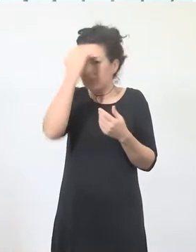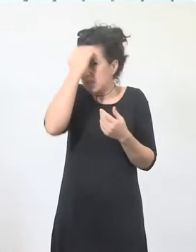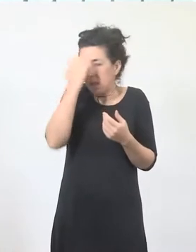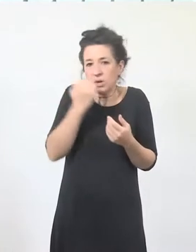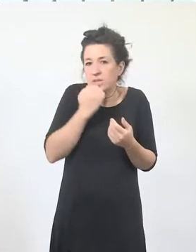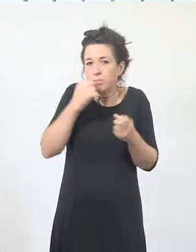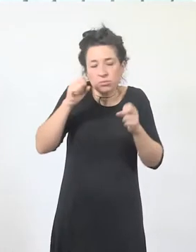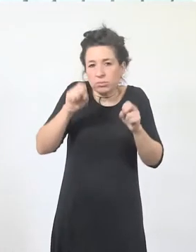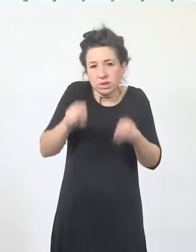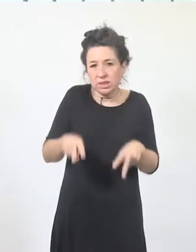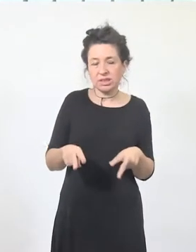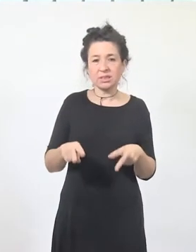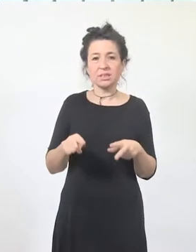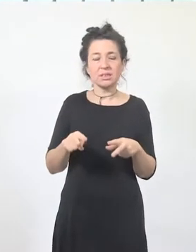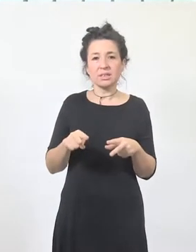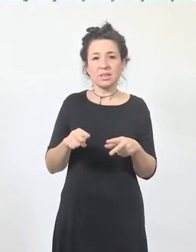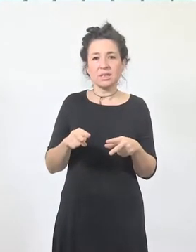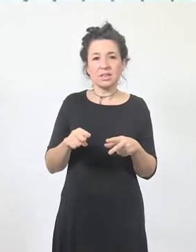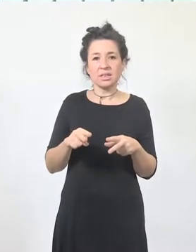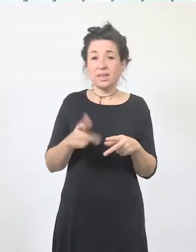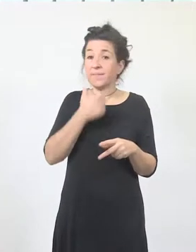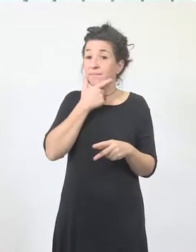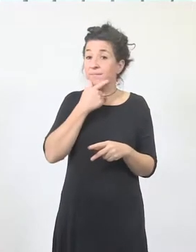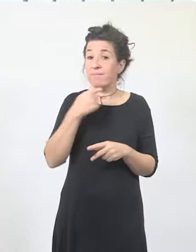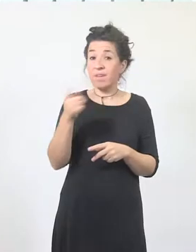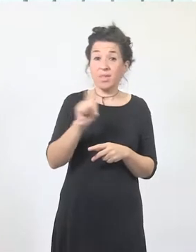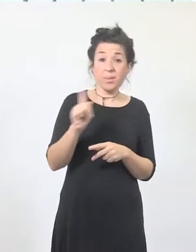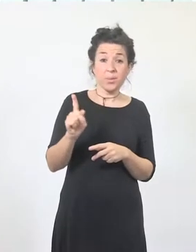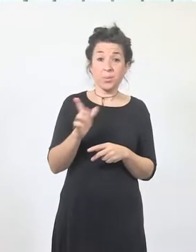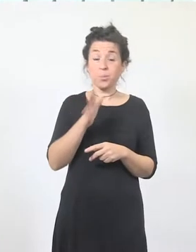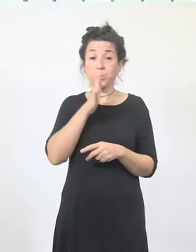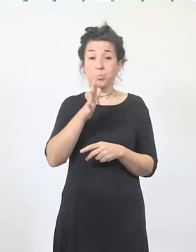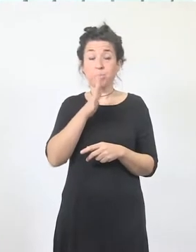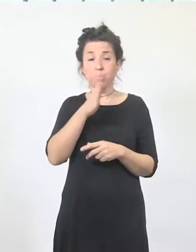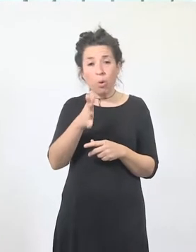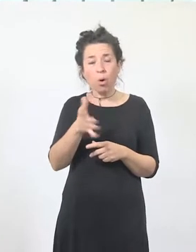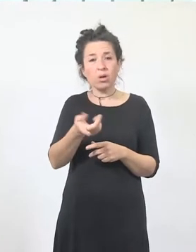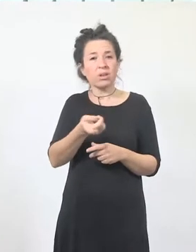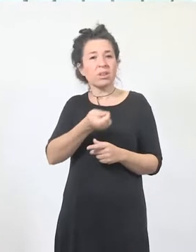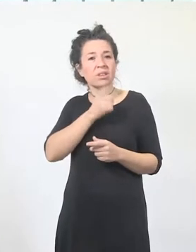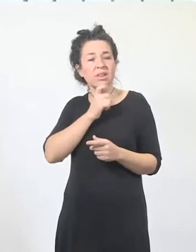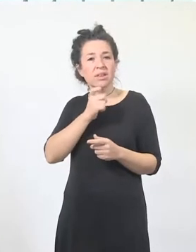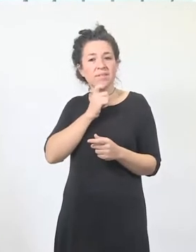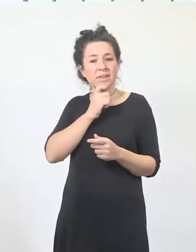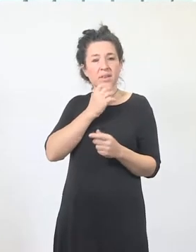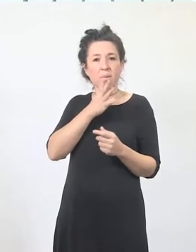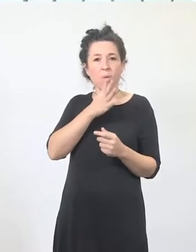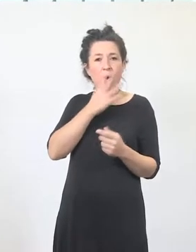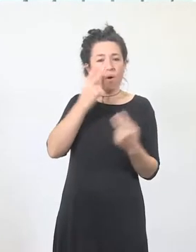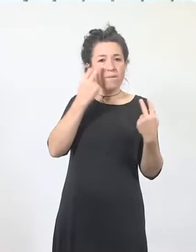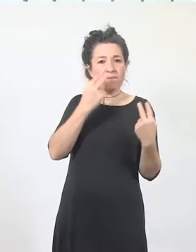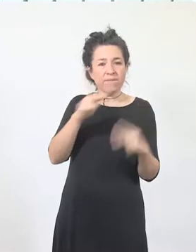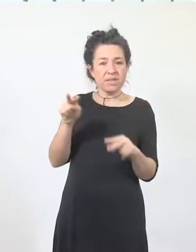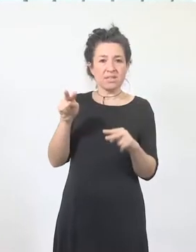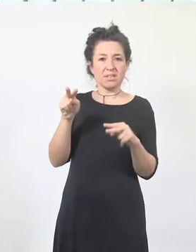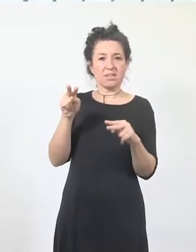de terrorismo, y no ha sido muy fácil, porque es complicado cuando ves que